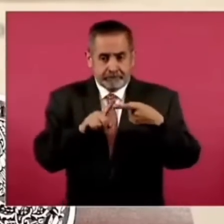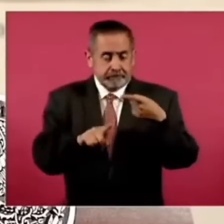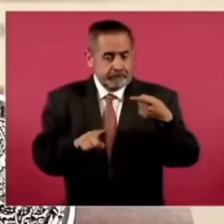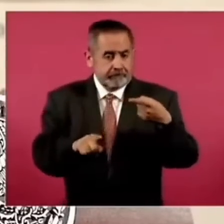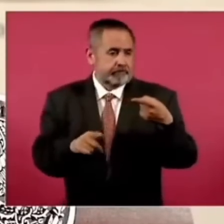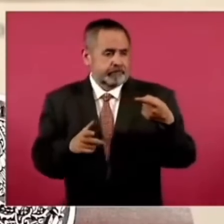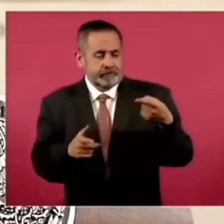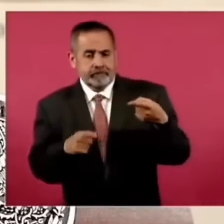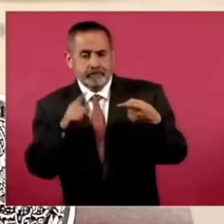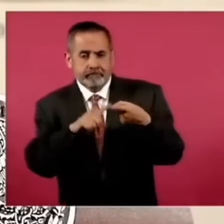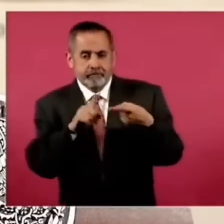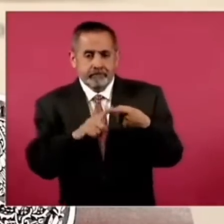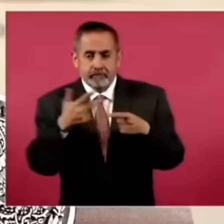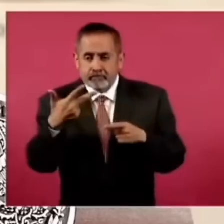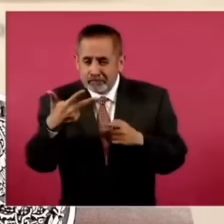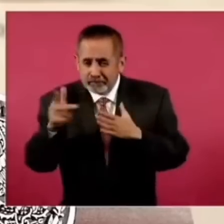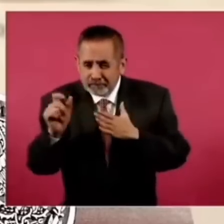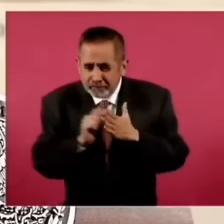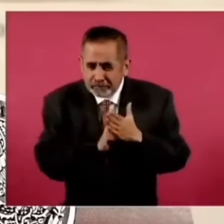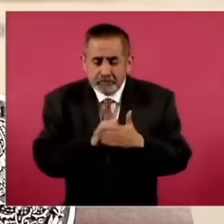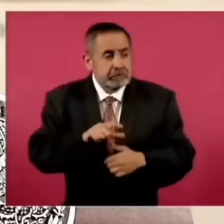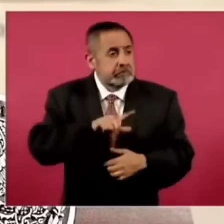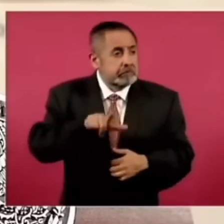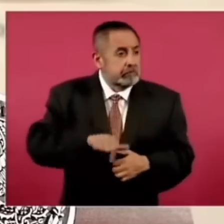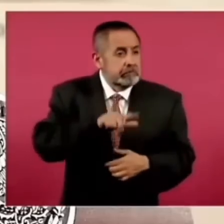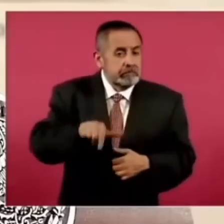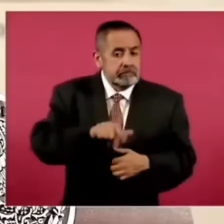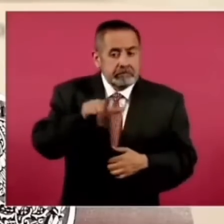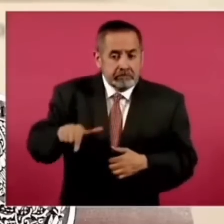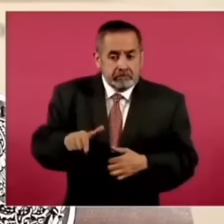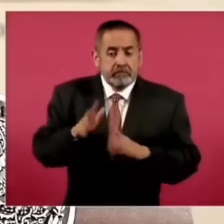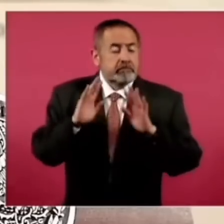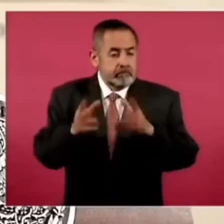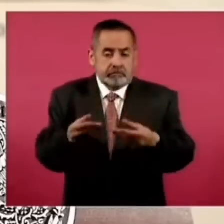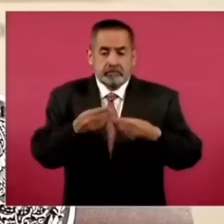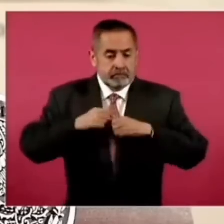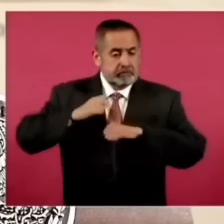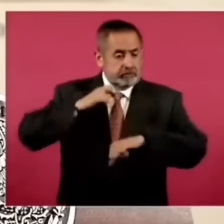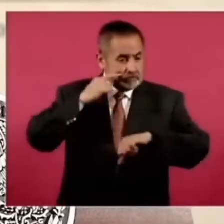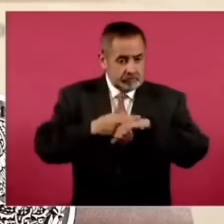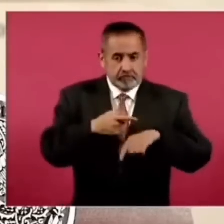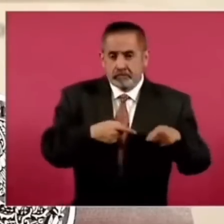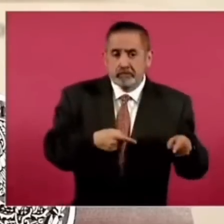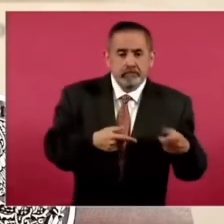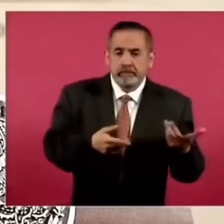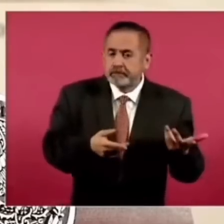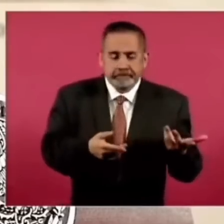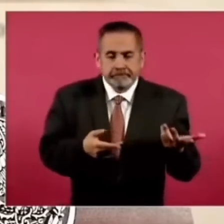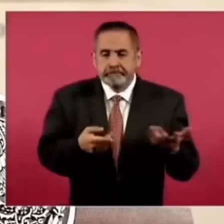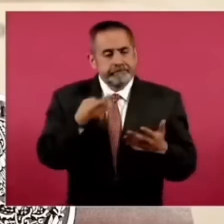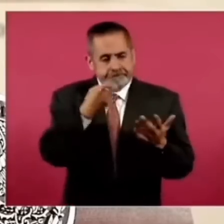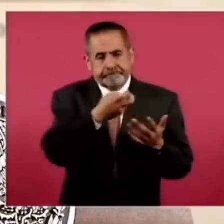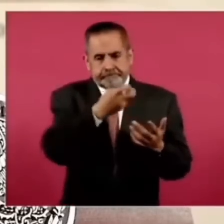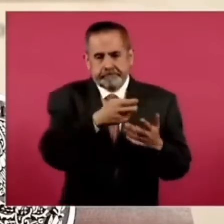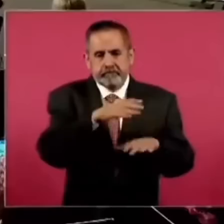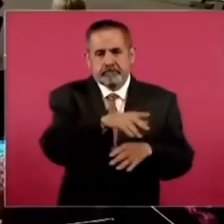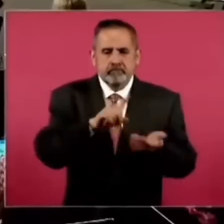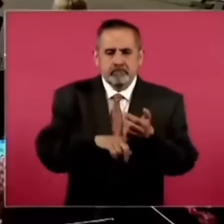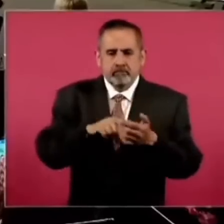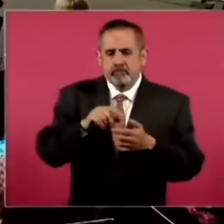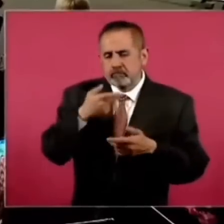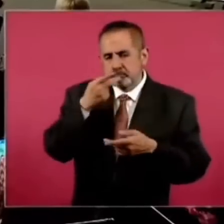y el que tiene estos 8 meses desde que le fue asignado, pues es este que abordamos